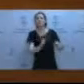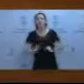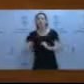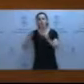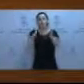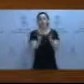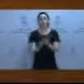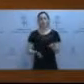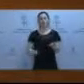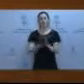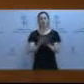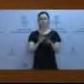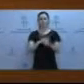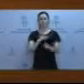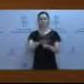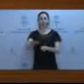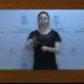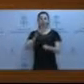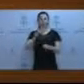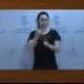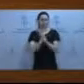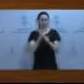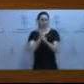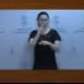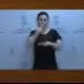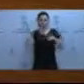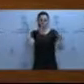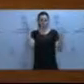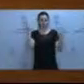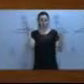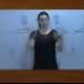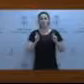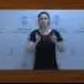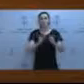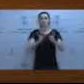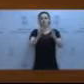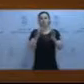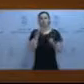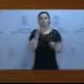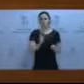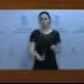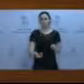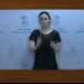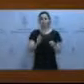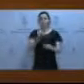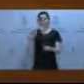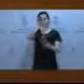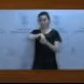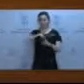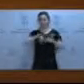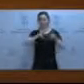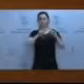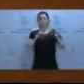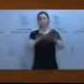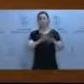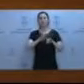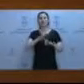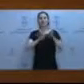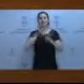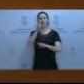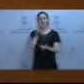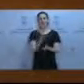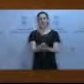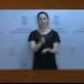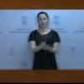materia de empleo público y en relación con las retribuciones del personal al servicio de la Administración del Principado de Asturias, con el cobro de la extra y